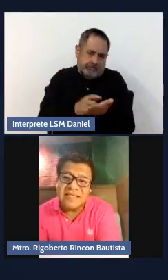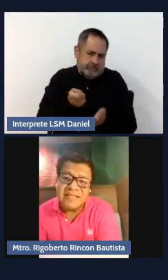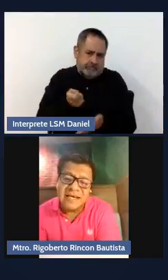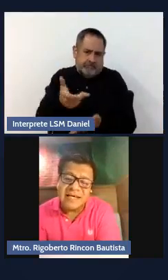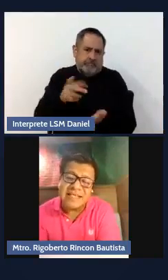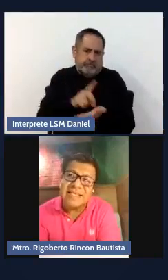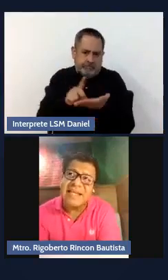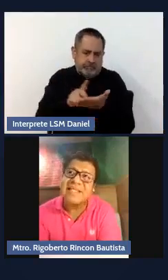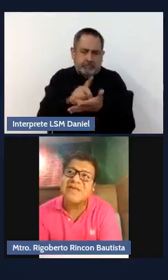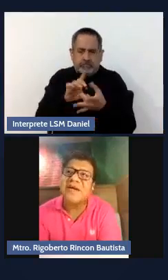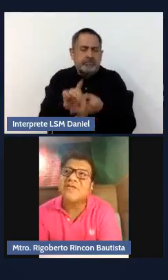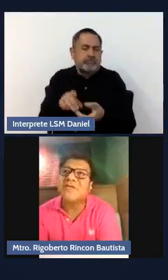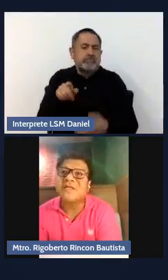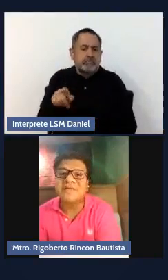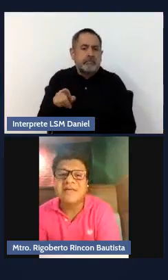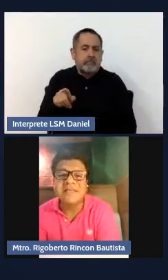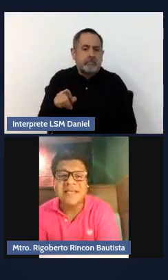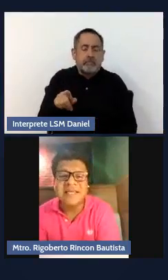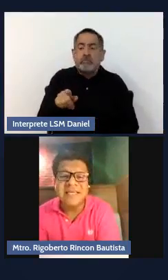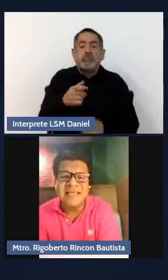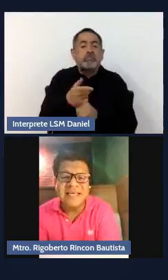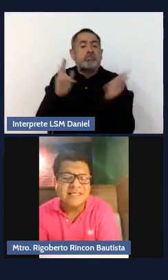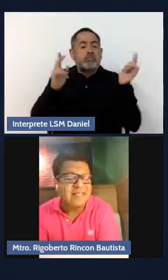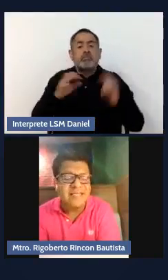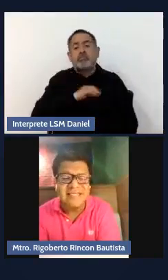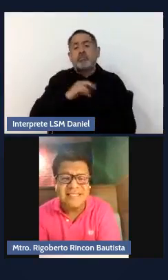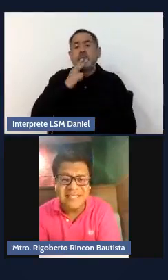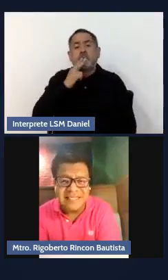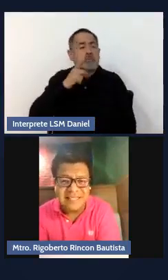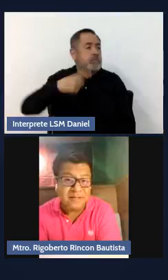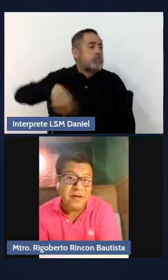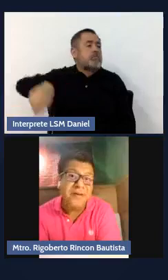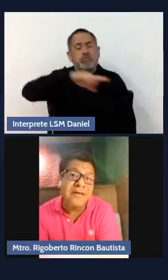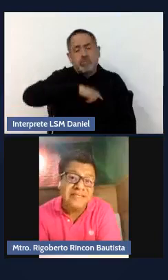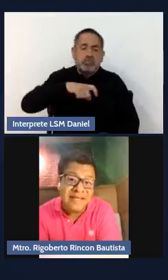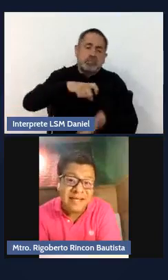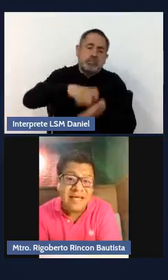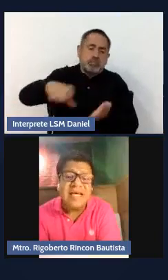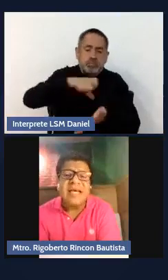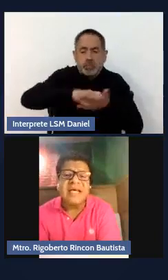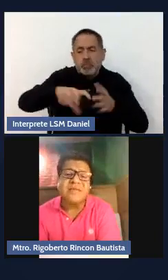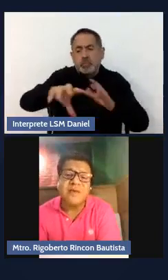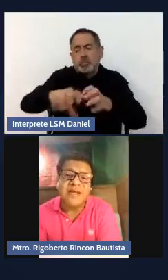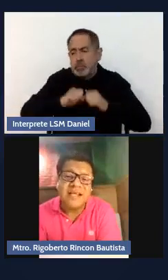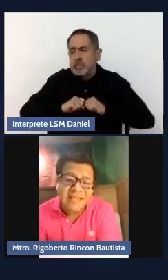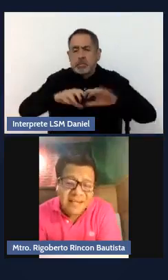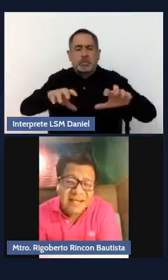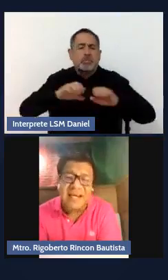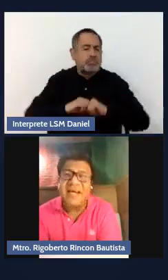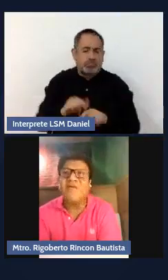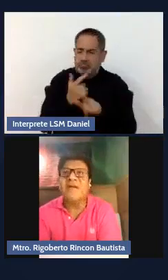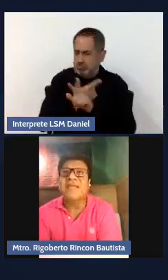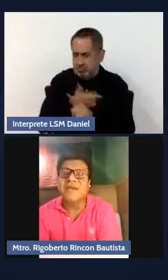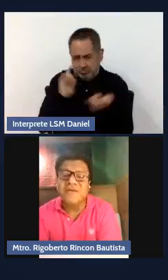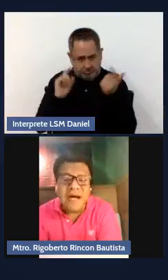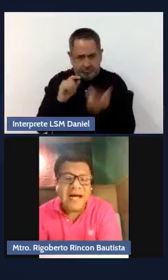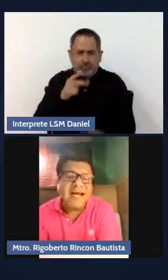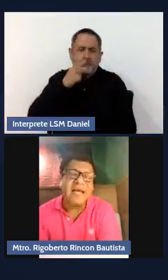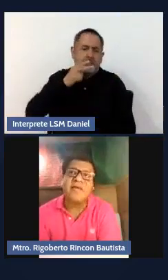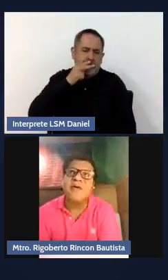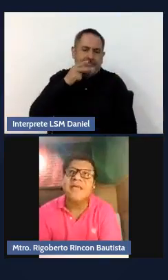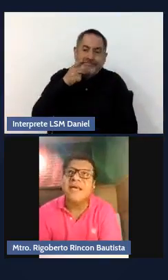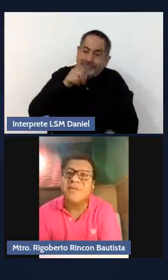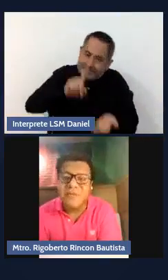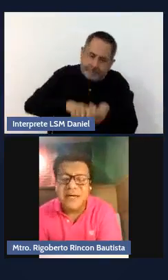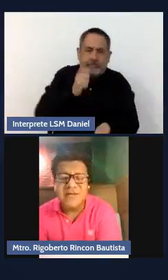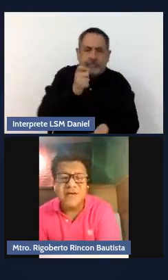las drogas completamente lícitas que se pueden vender, que se pueden adquirir en cualquier lugar, en cualquier momento,